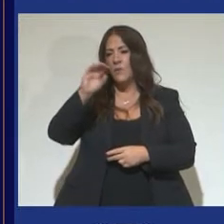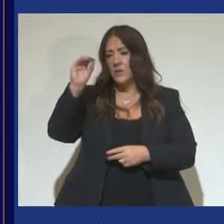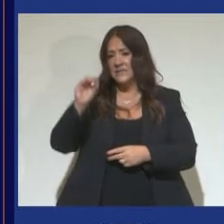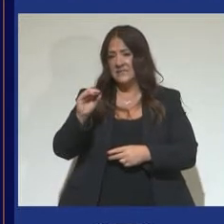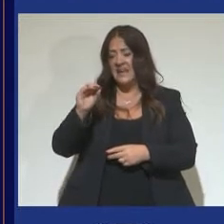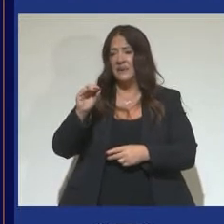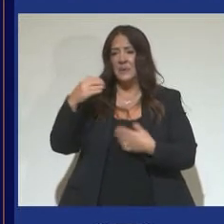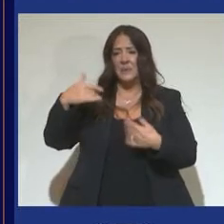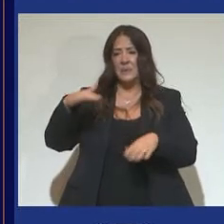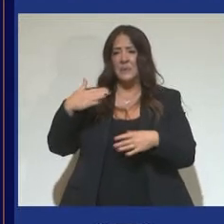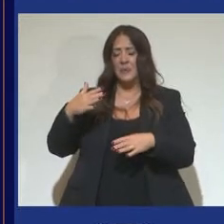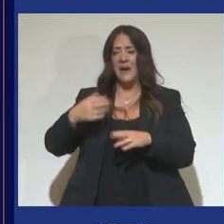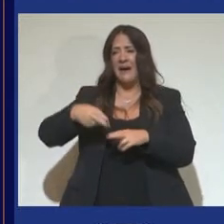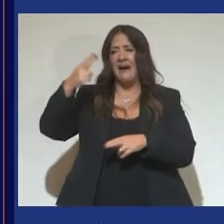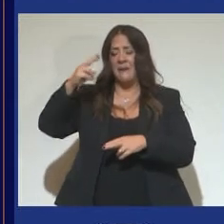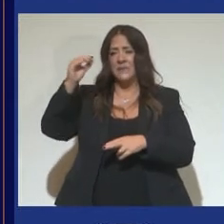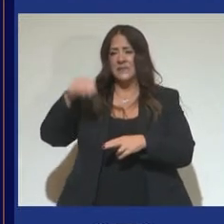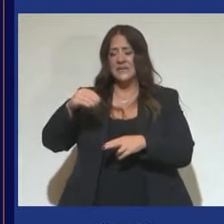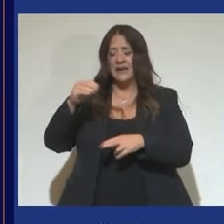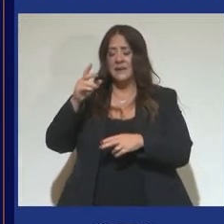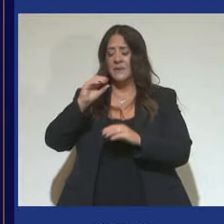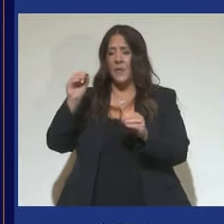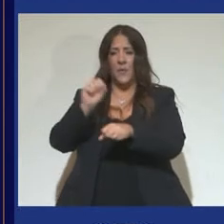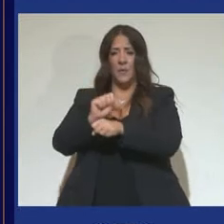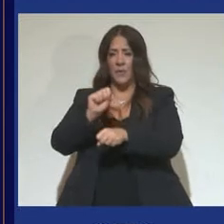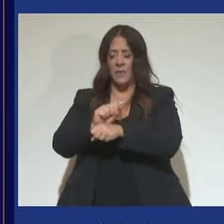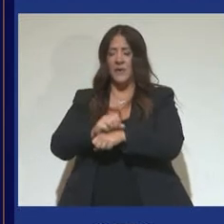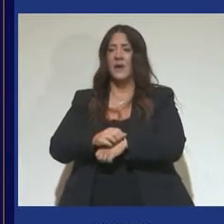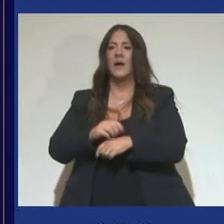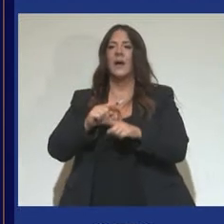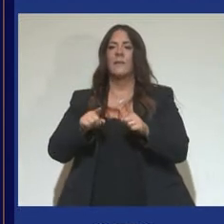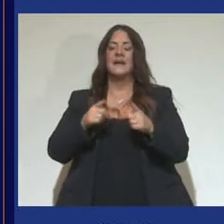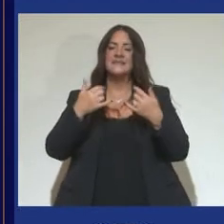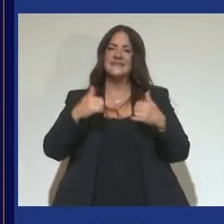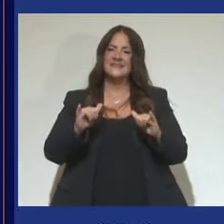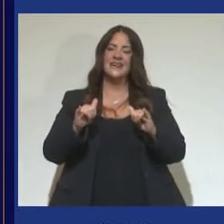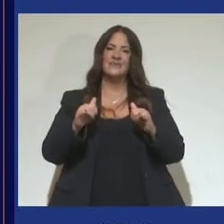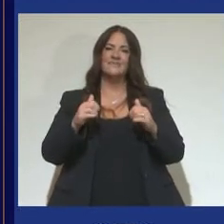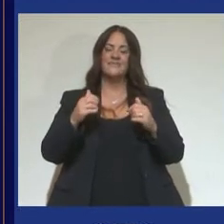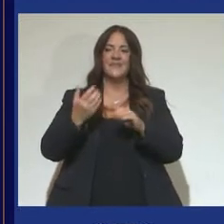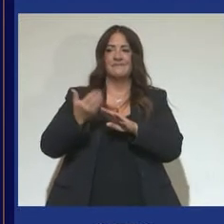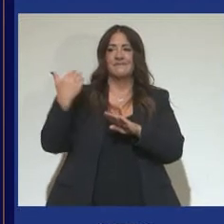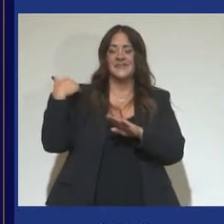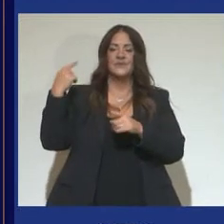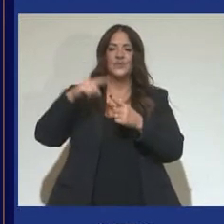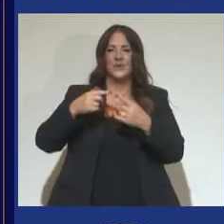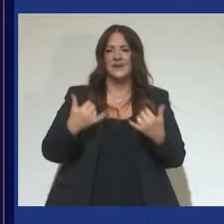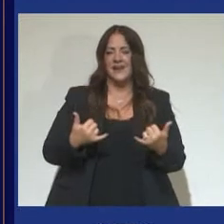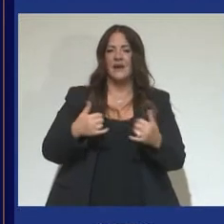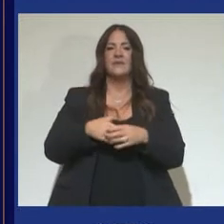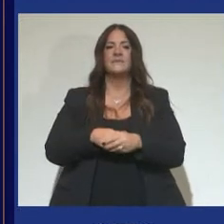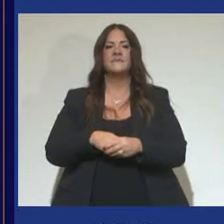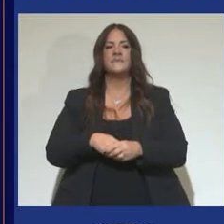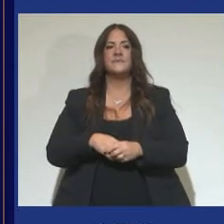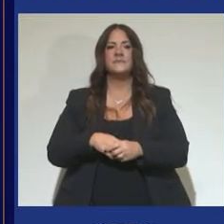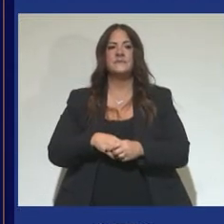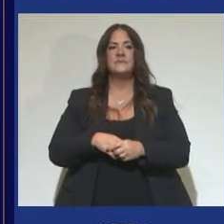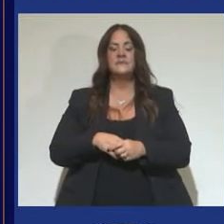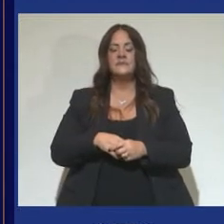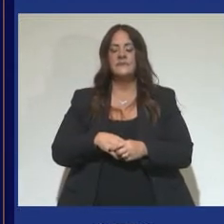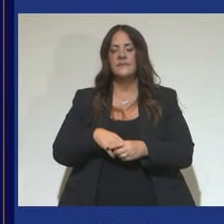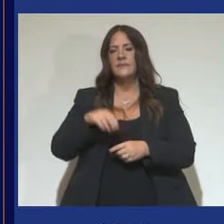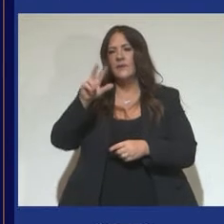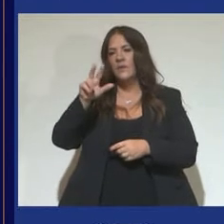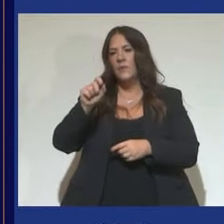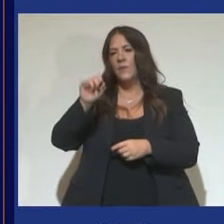dinero que ha habido para desempleo el desempleo es la mitad ahora de lo que fue todavía es demasiado alto el número de los desempleados los números tienen que